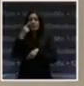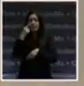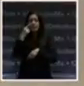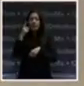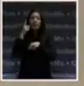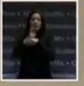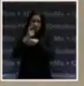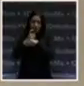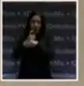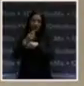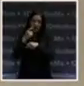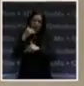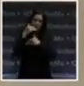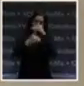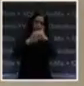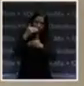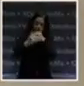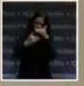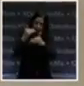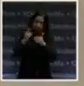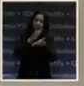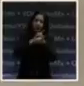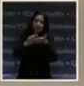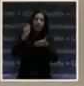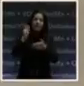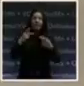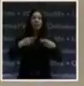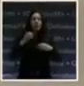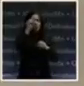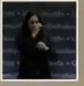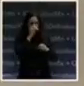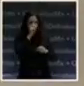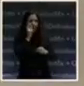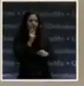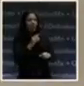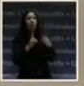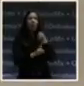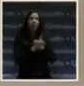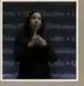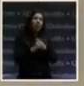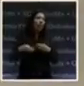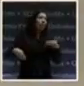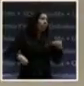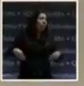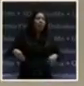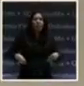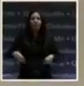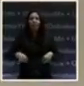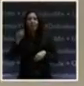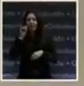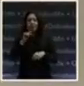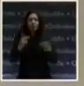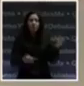que transparentar los procesos, que el inspector no se vuelva una pesadilla y un acto y una persona que esté coercionando a